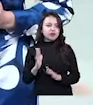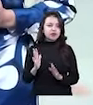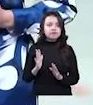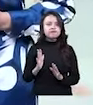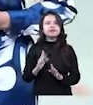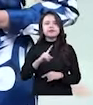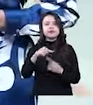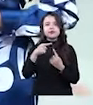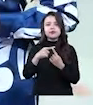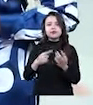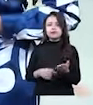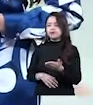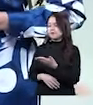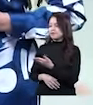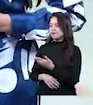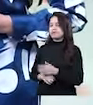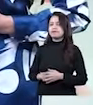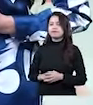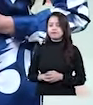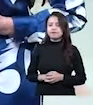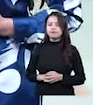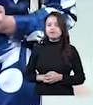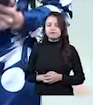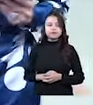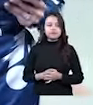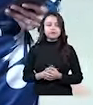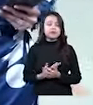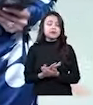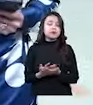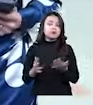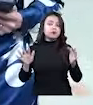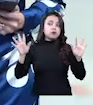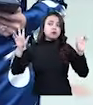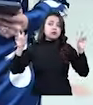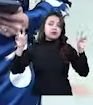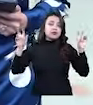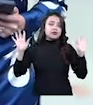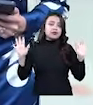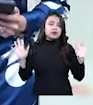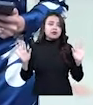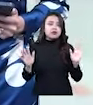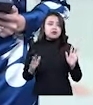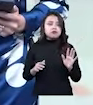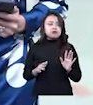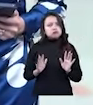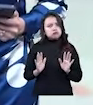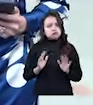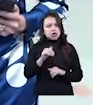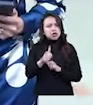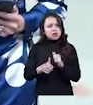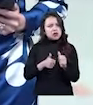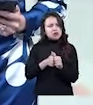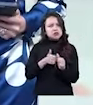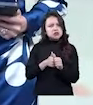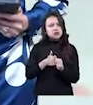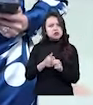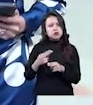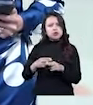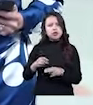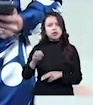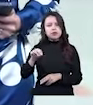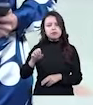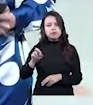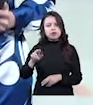la EPS Cosalud, una EPS que supuestamente, según la denuncia, tenía un asesor llamado Mario